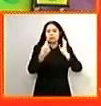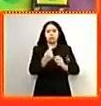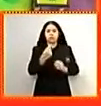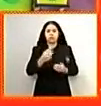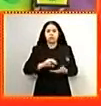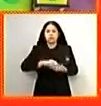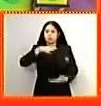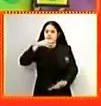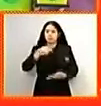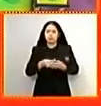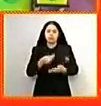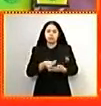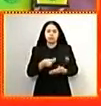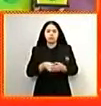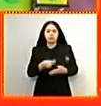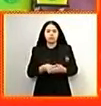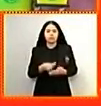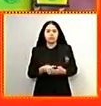su dinero.